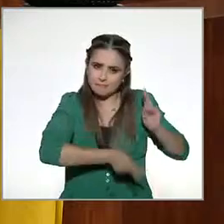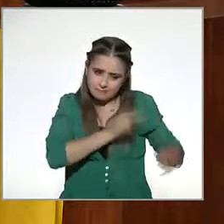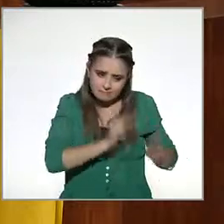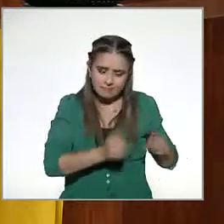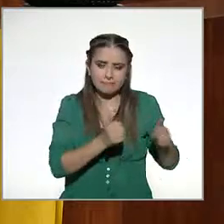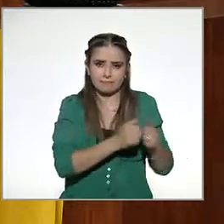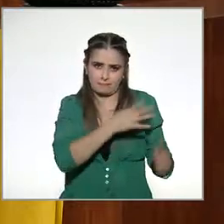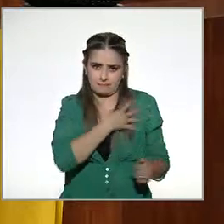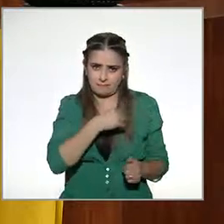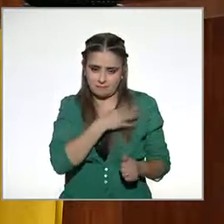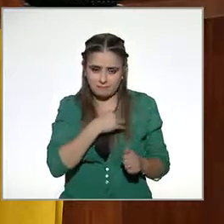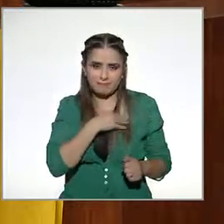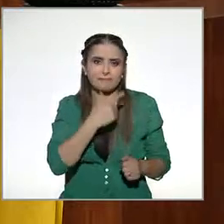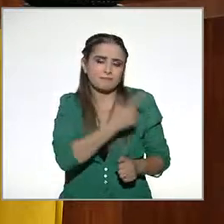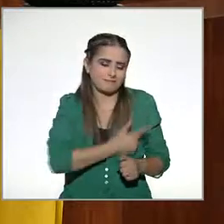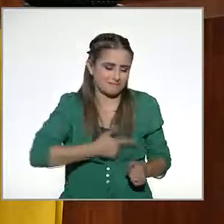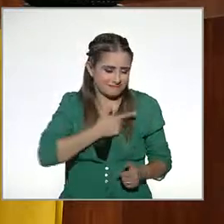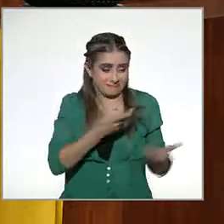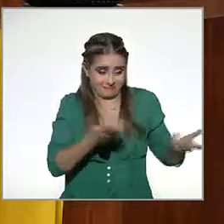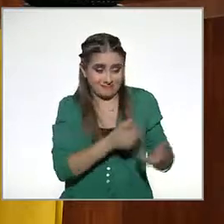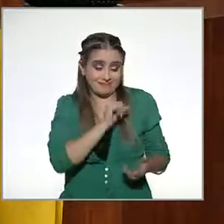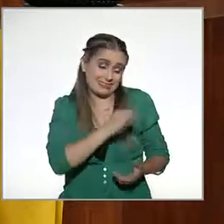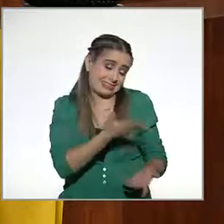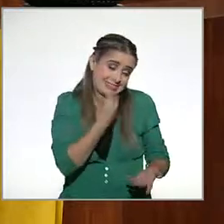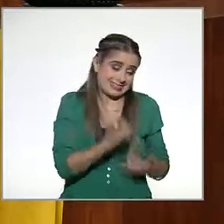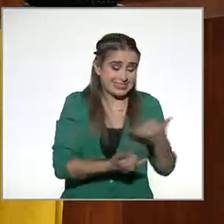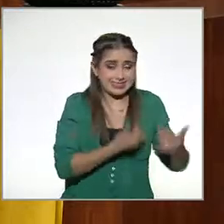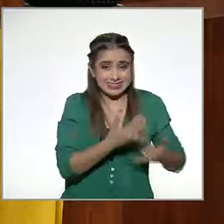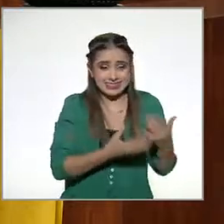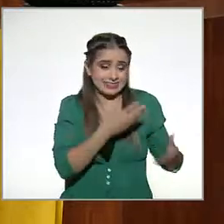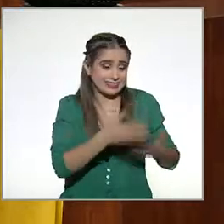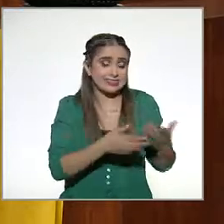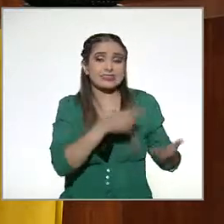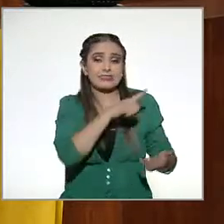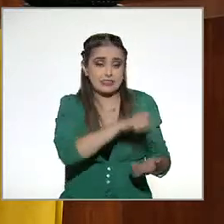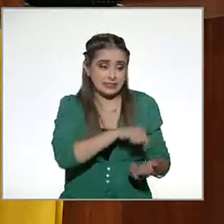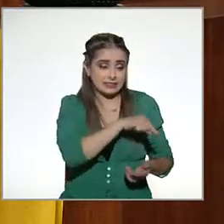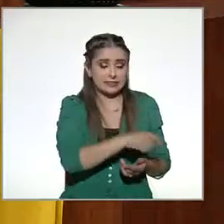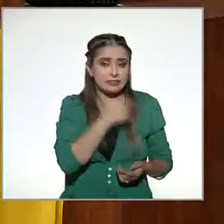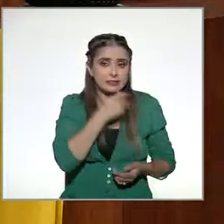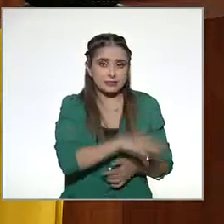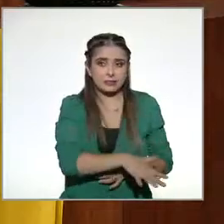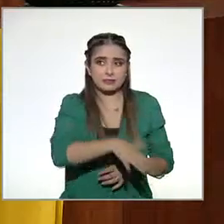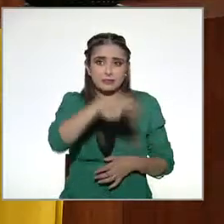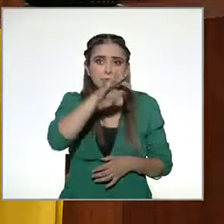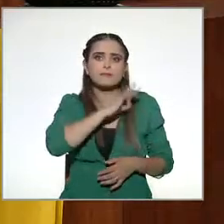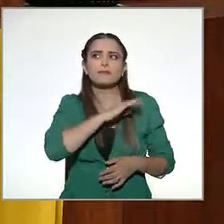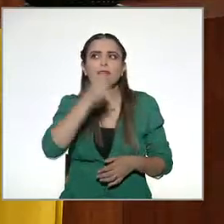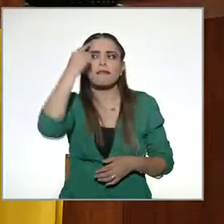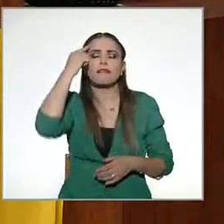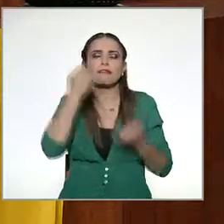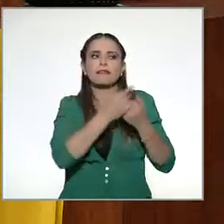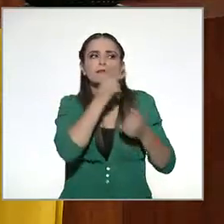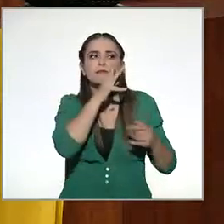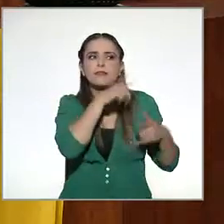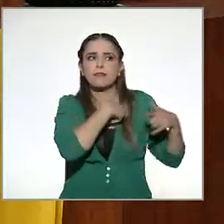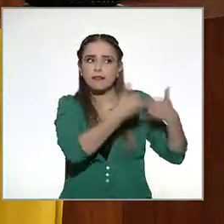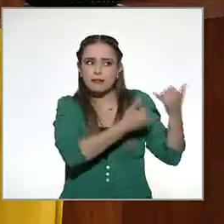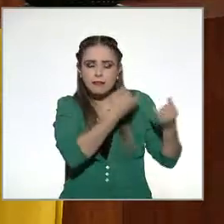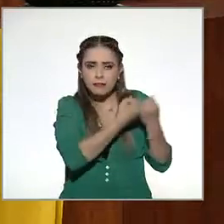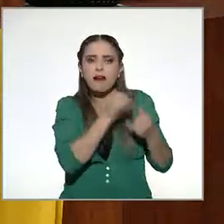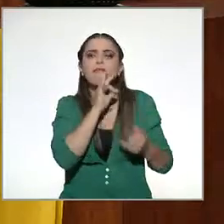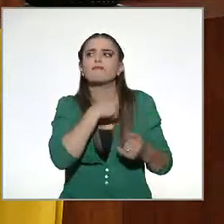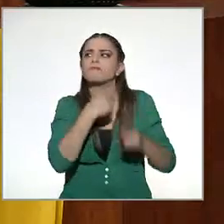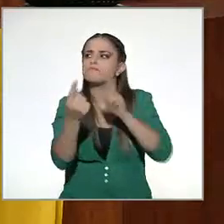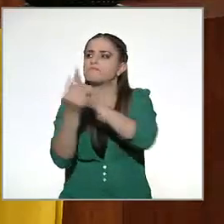hacer cosas que les guste, ¿no? Entonces, y entonces sí después el niño va a tener esa posibilidad de jugar con otros, ¿no? Conforme le vaya